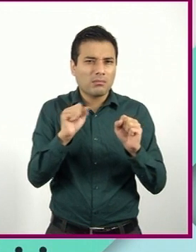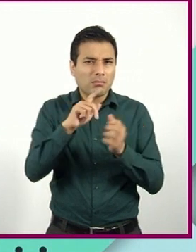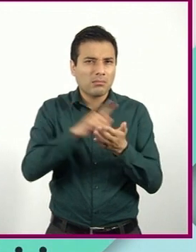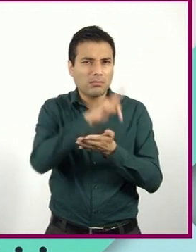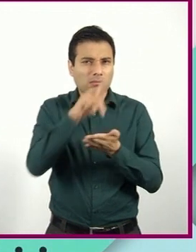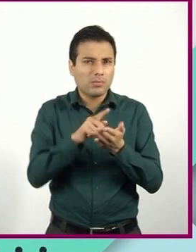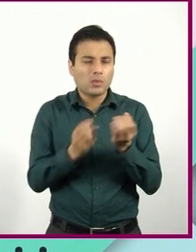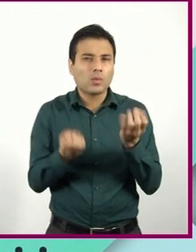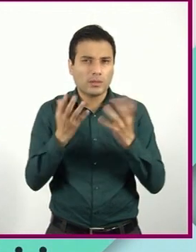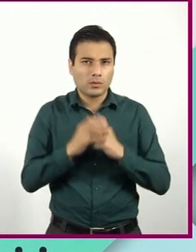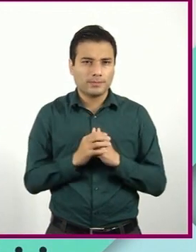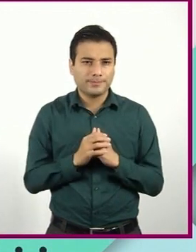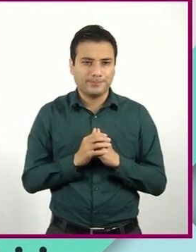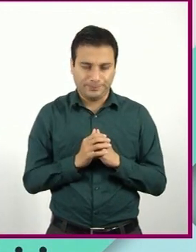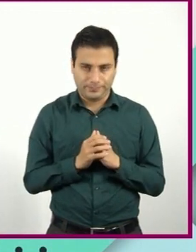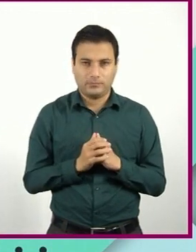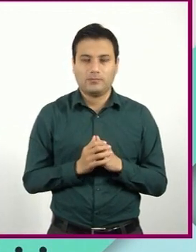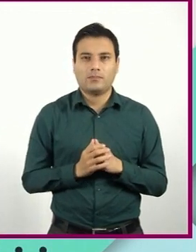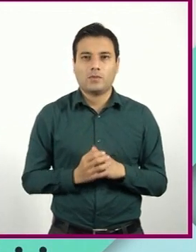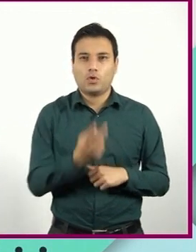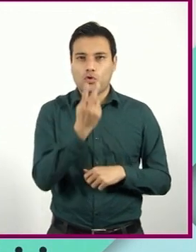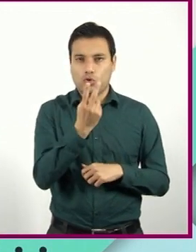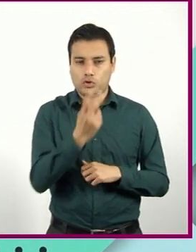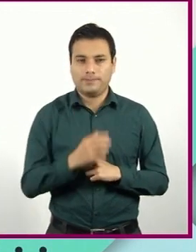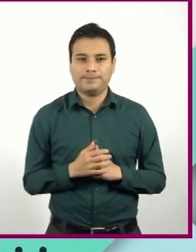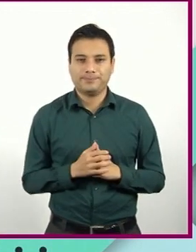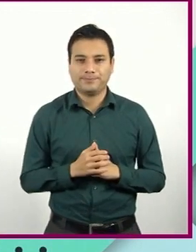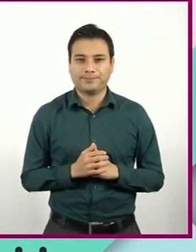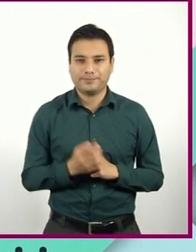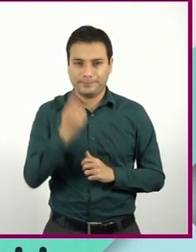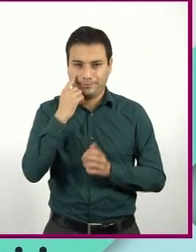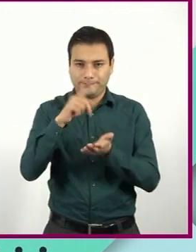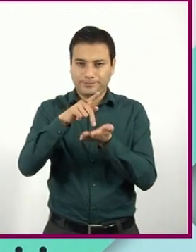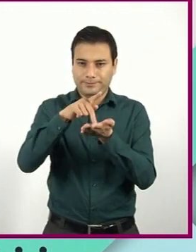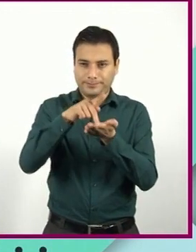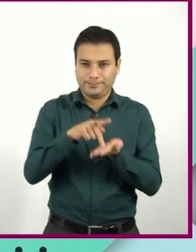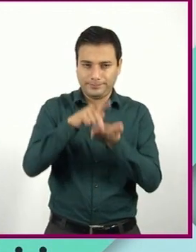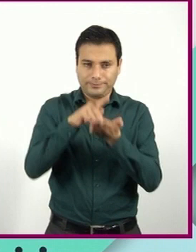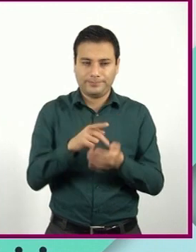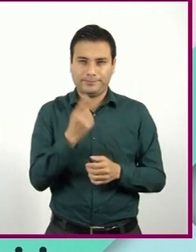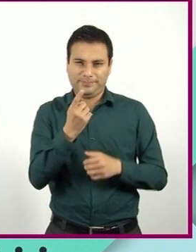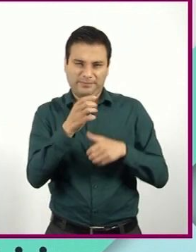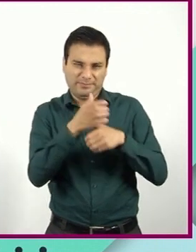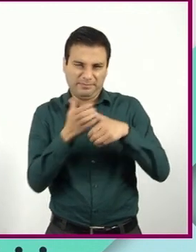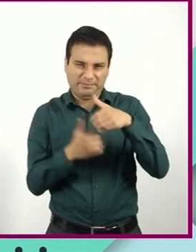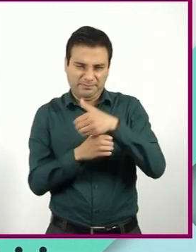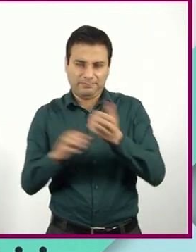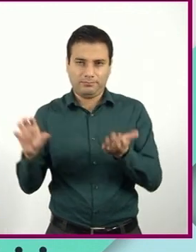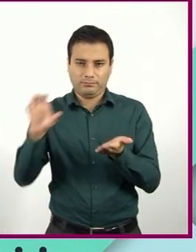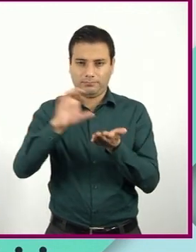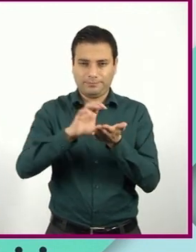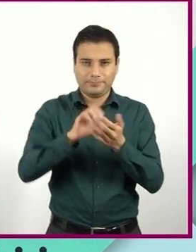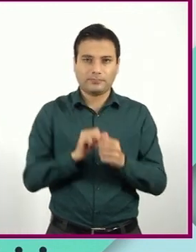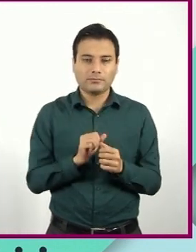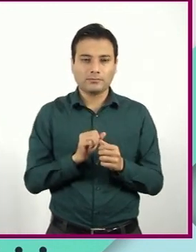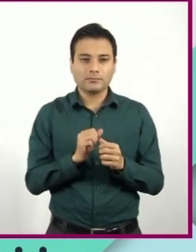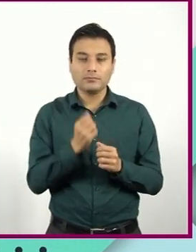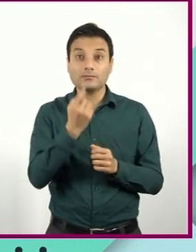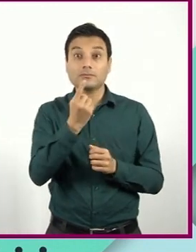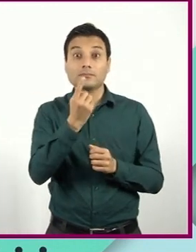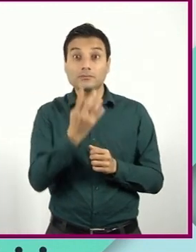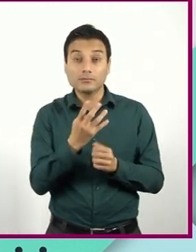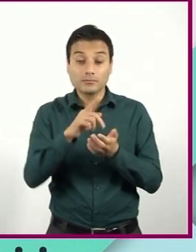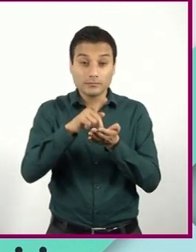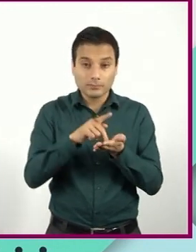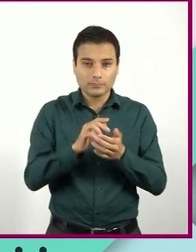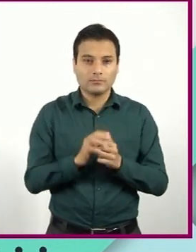2. Al medir en una balanza un objeto con una pesa de 1/4 de kilogramo, la masa del objeto